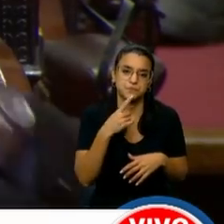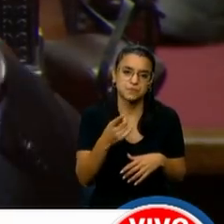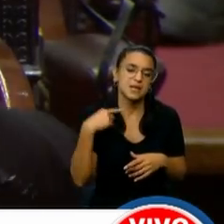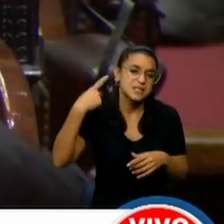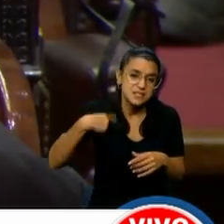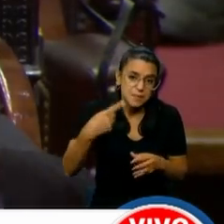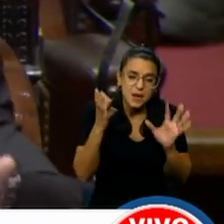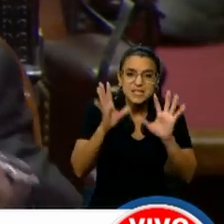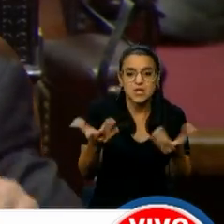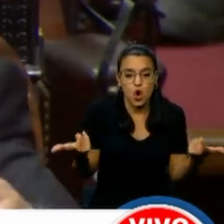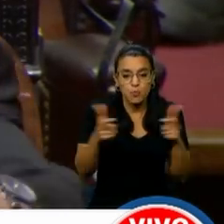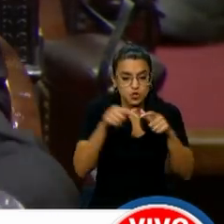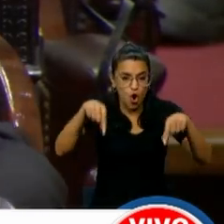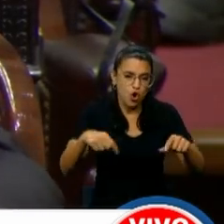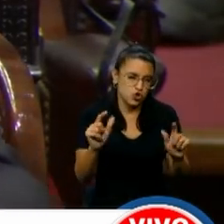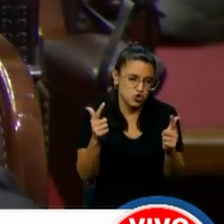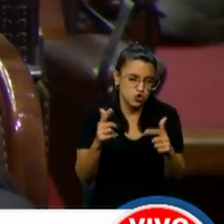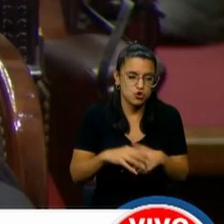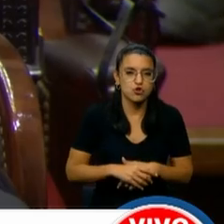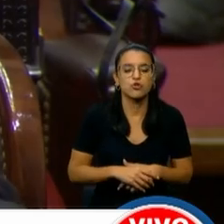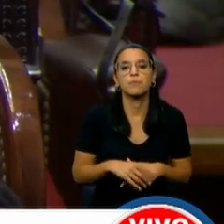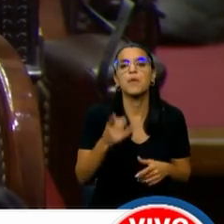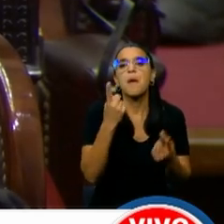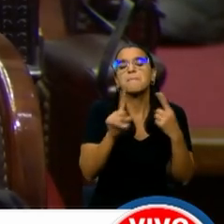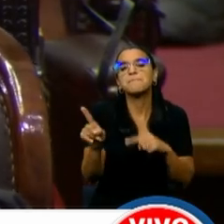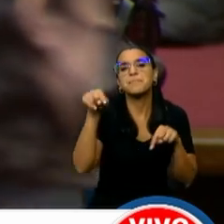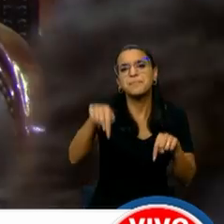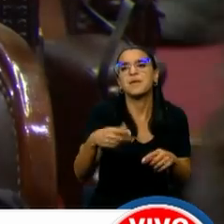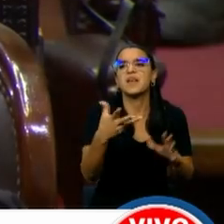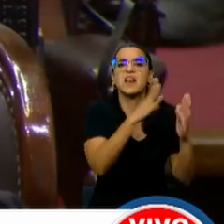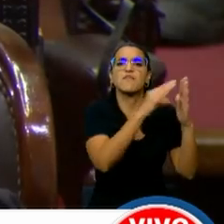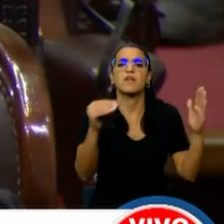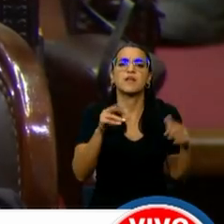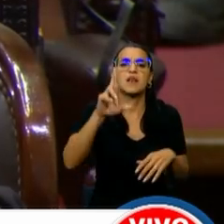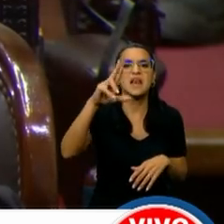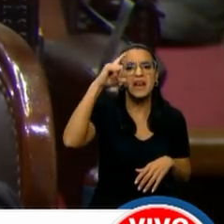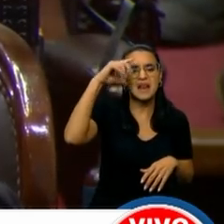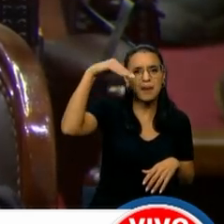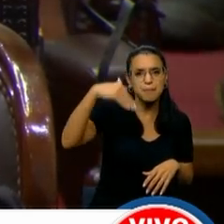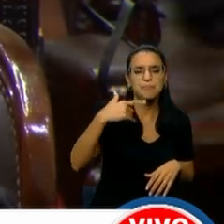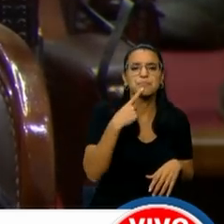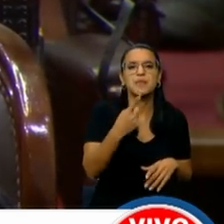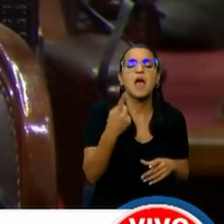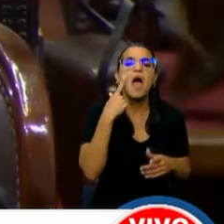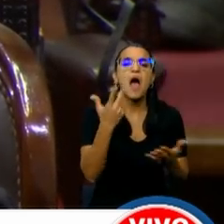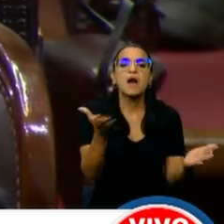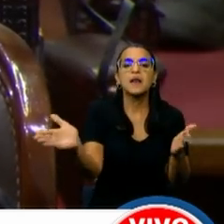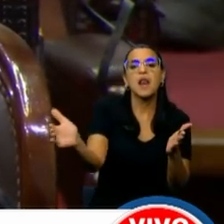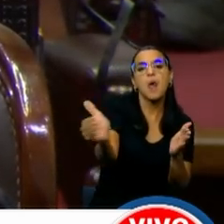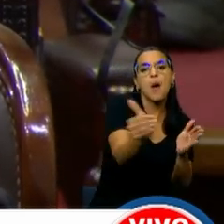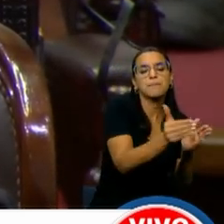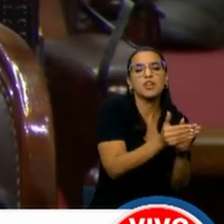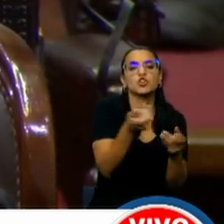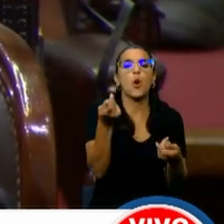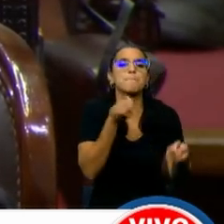sistemáticamente en la comisión hoy no tanto de tomar como referencia el rey el relevamiento de expectativas de mercado que